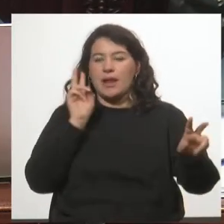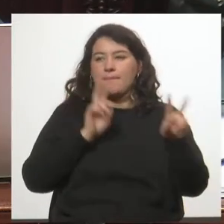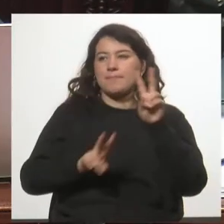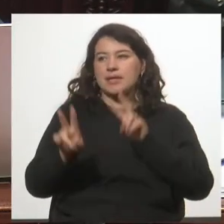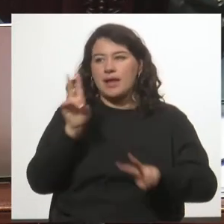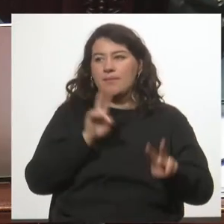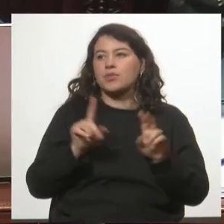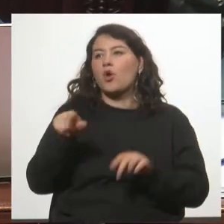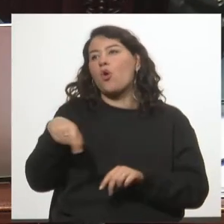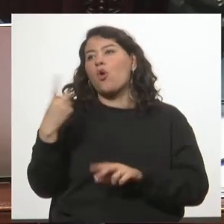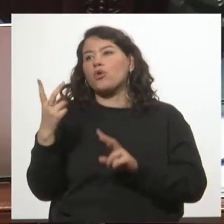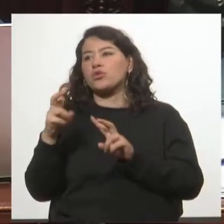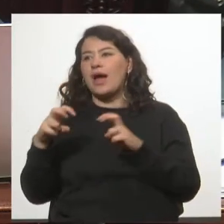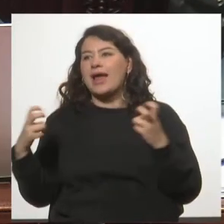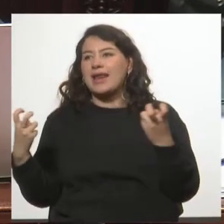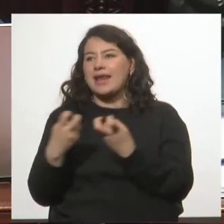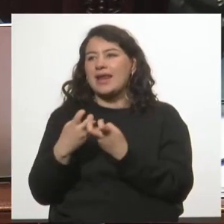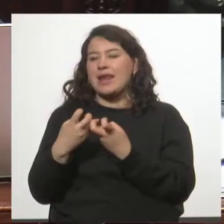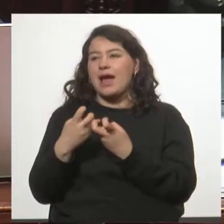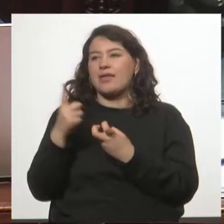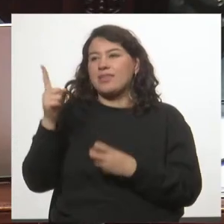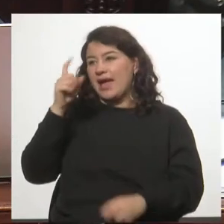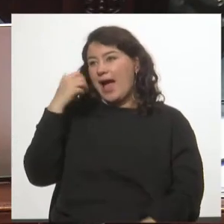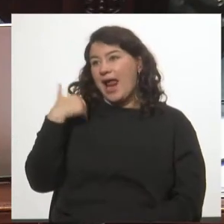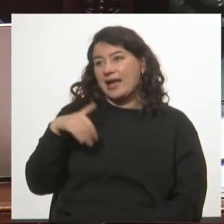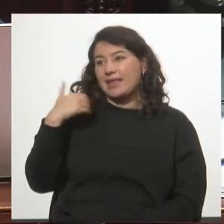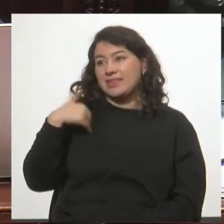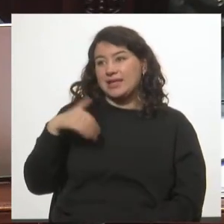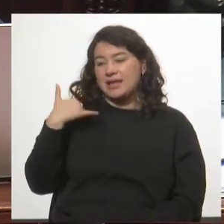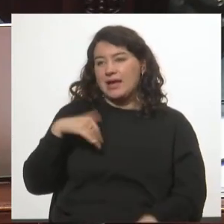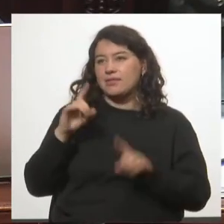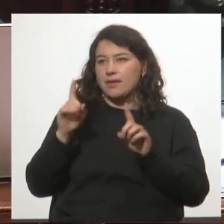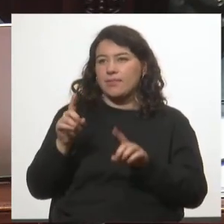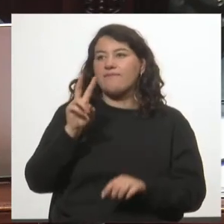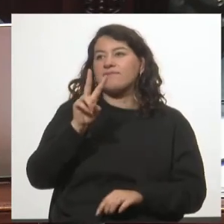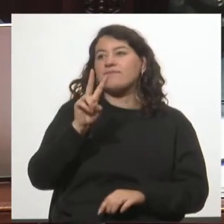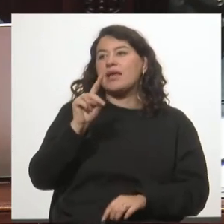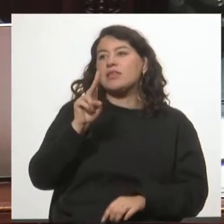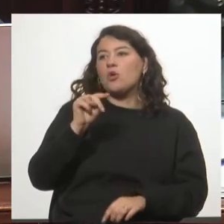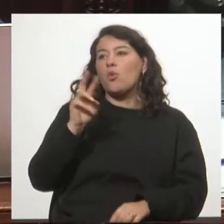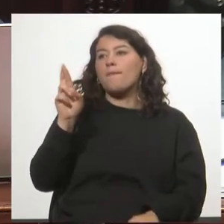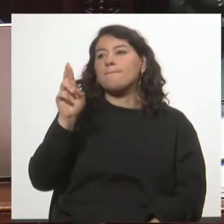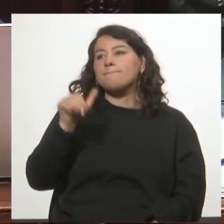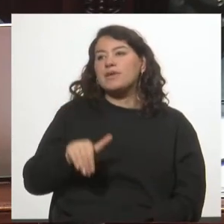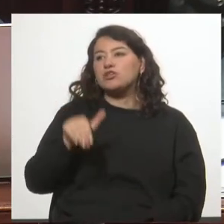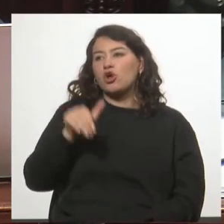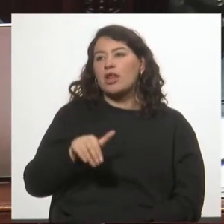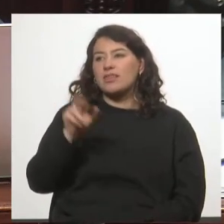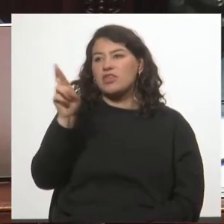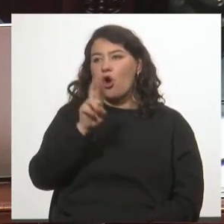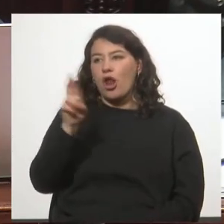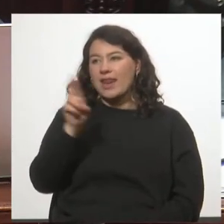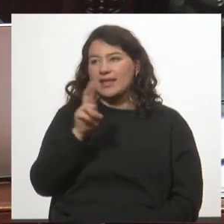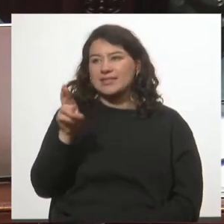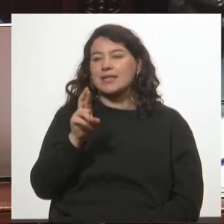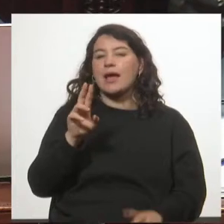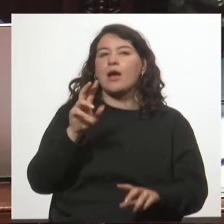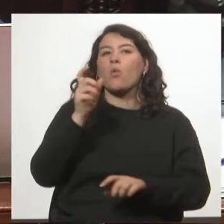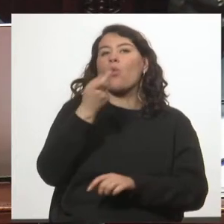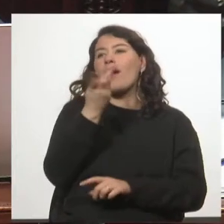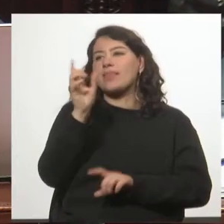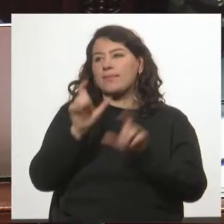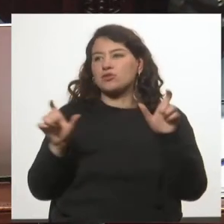hay una arena de directv también en la argentina costó 21 millones de dólares con una capacidad de 15 mil